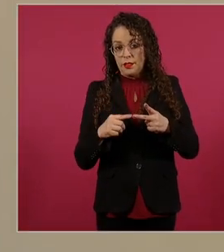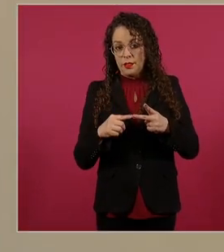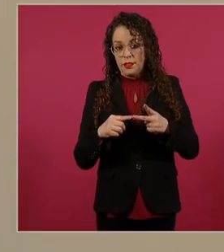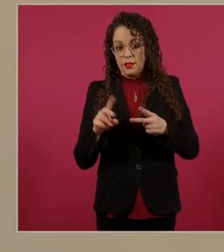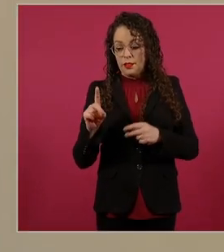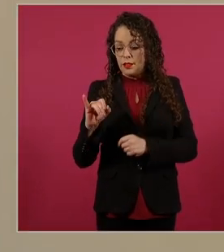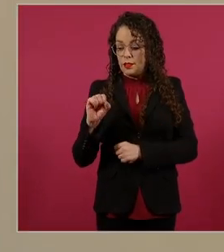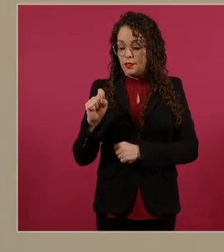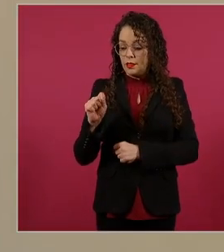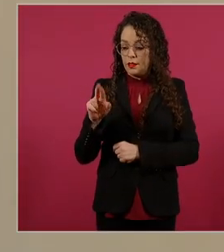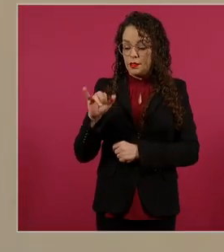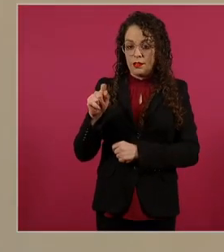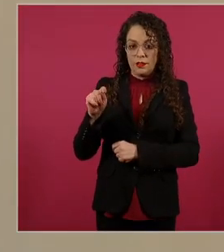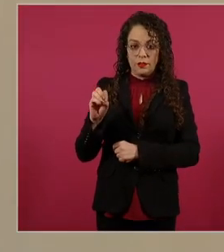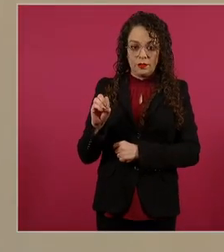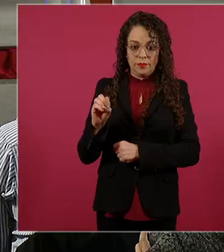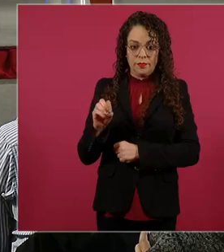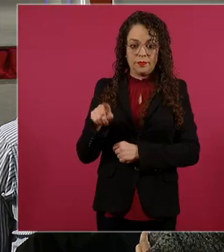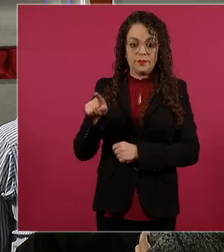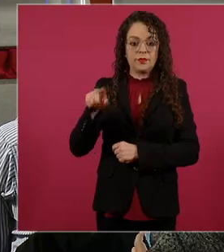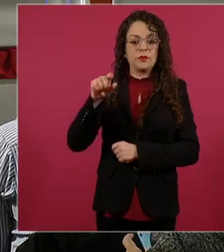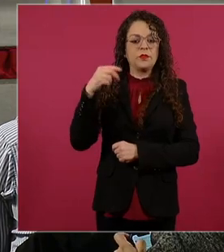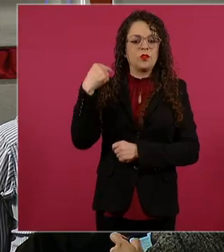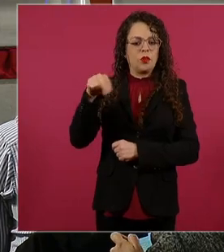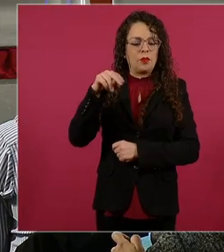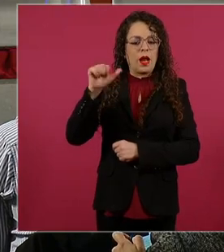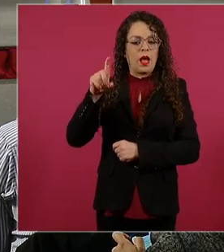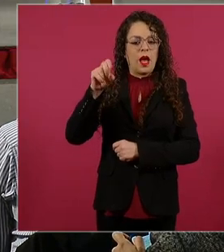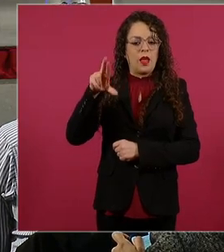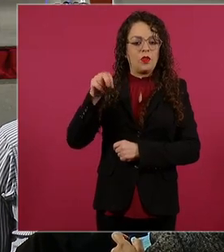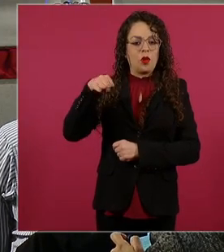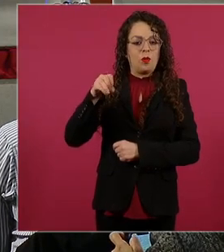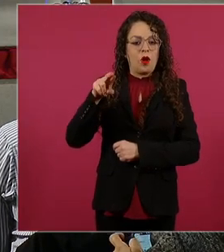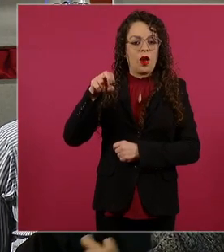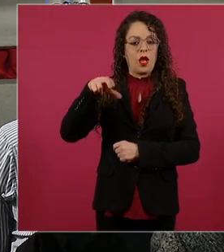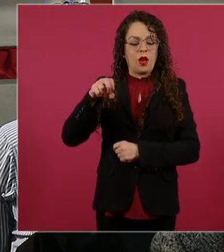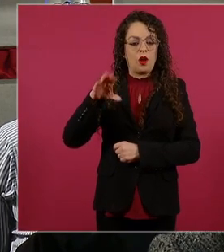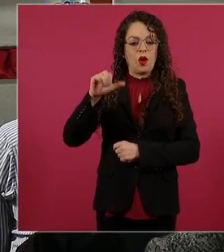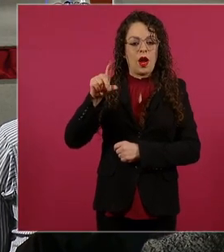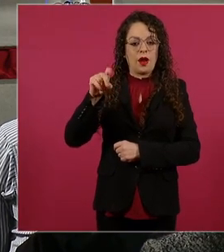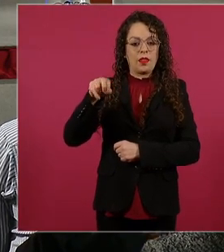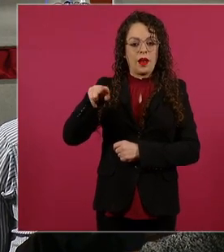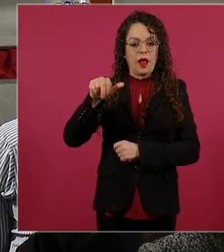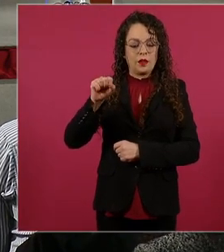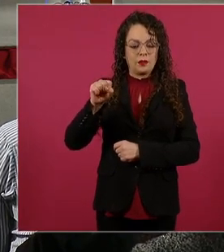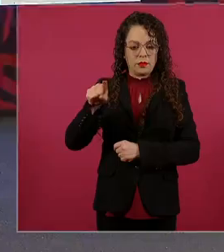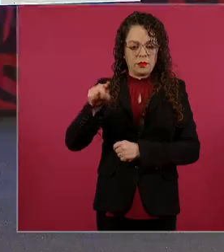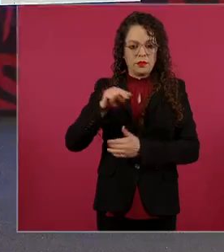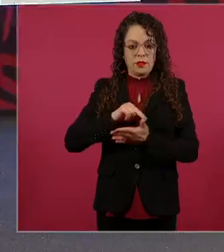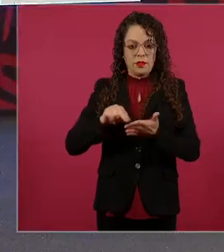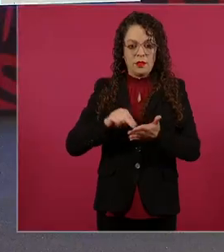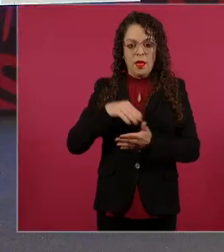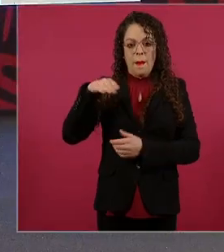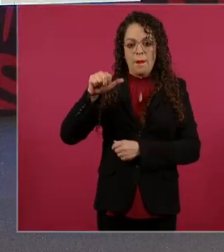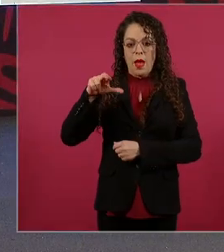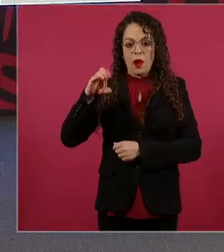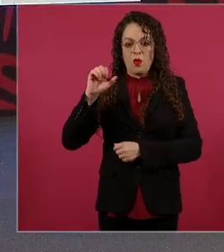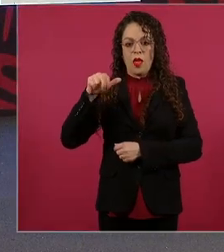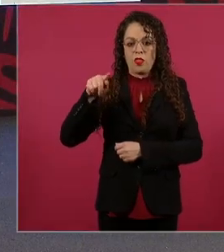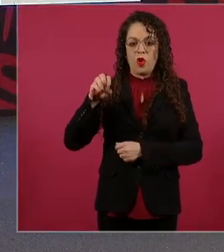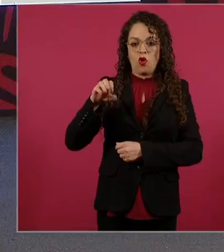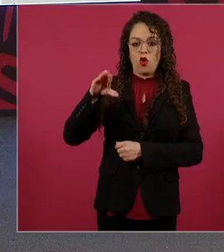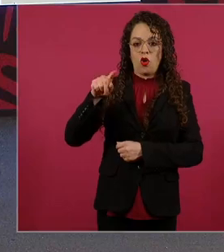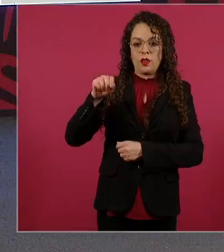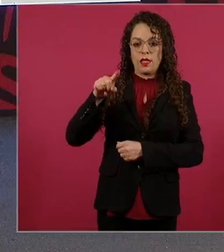Alejandro Moreno Cárdenas Marco Antonio Cortés Mendoza